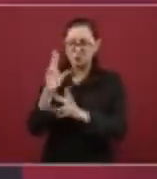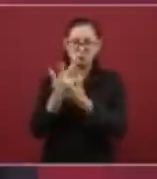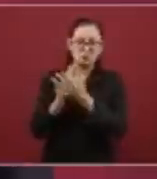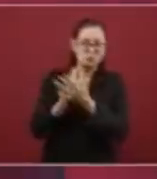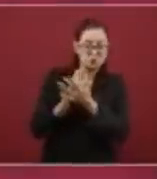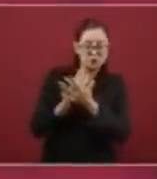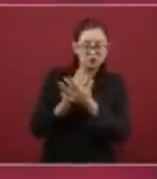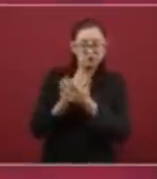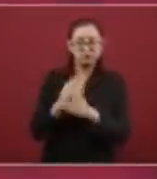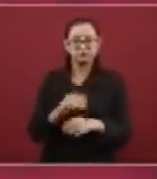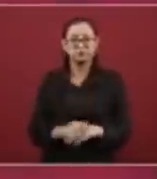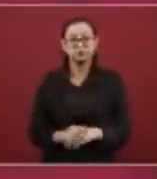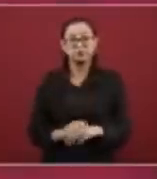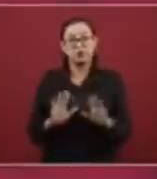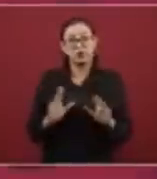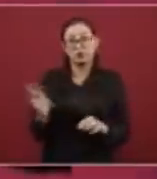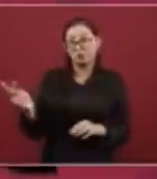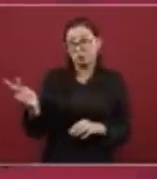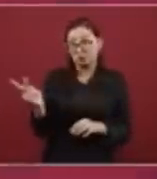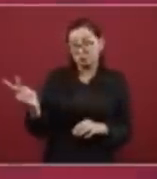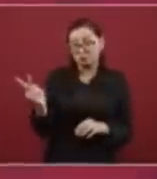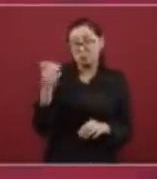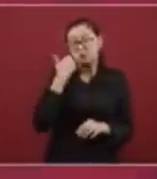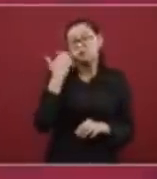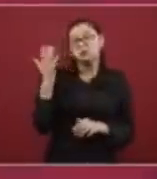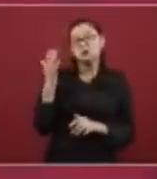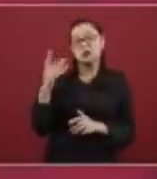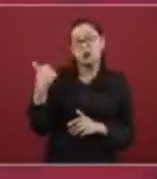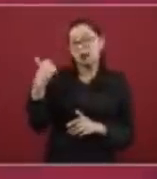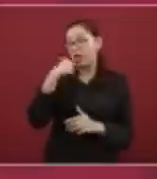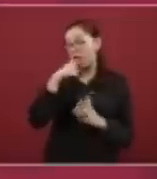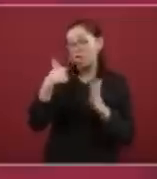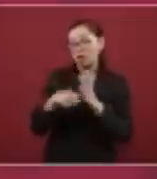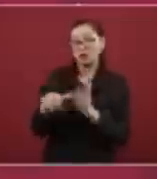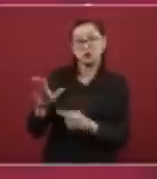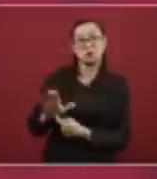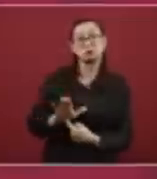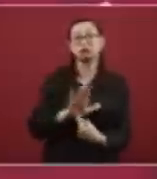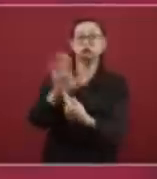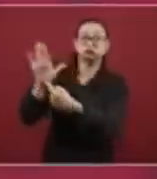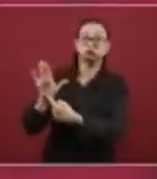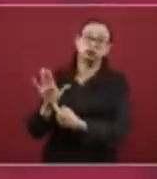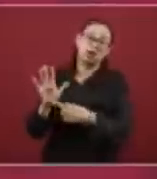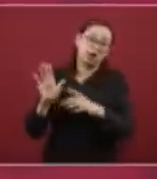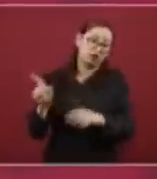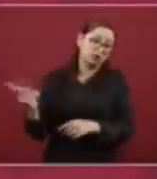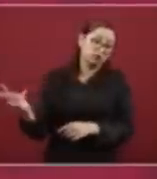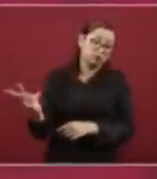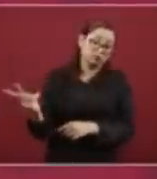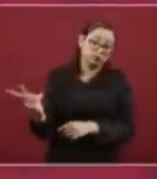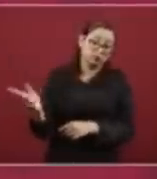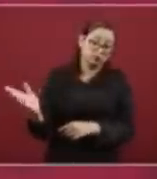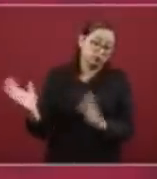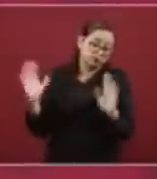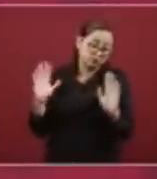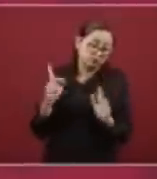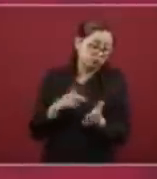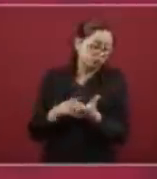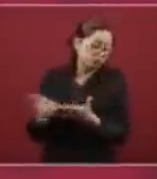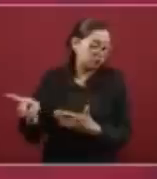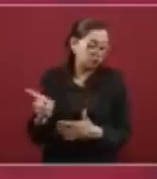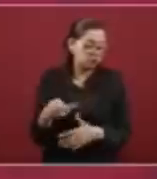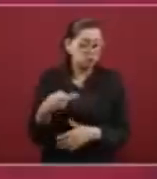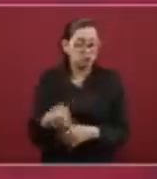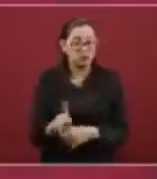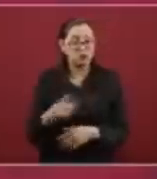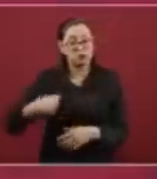ellos quieren dar a conocer la carta, pues también están en su derecho, pero lo que queremos es ver si se